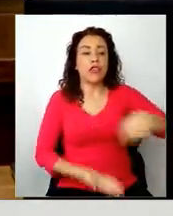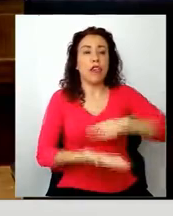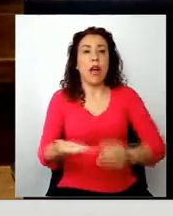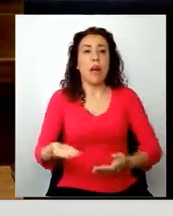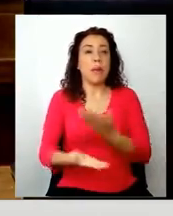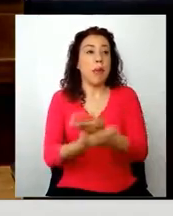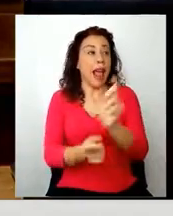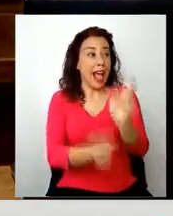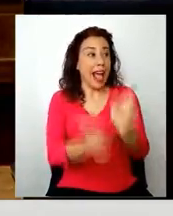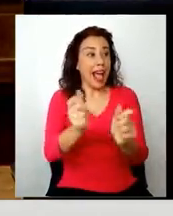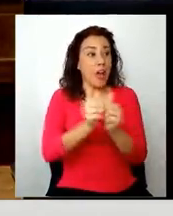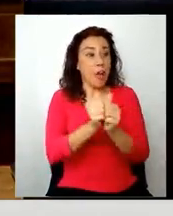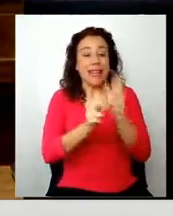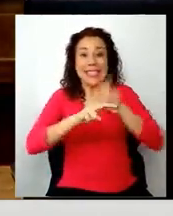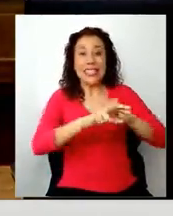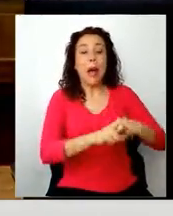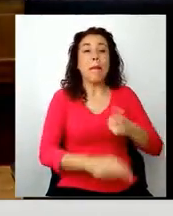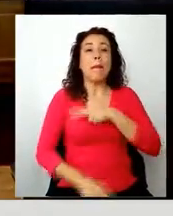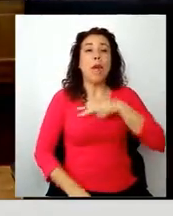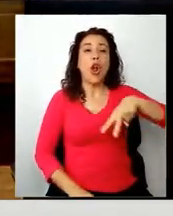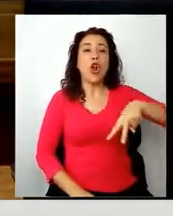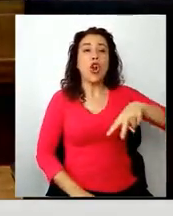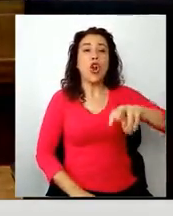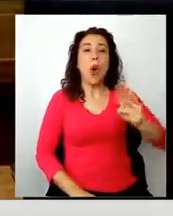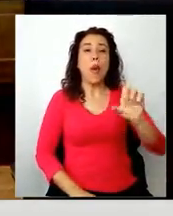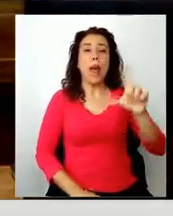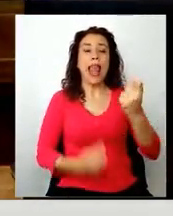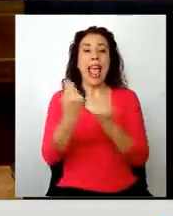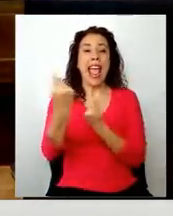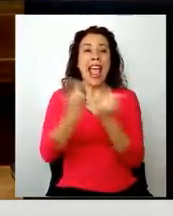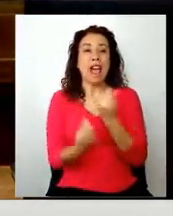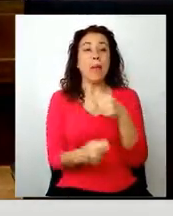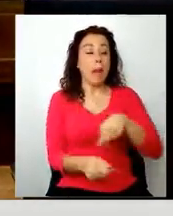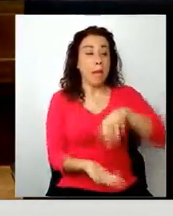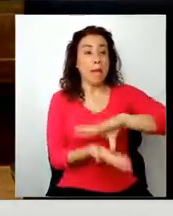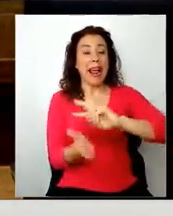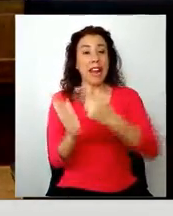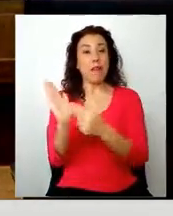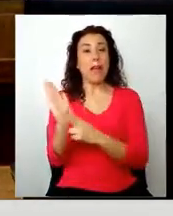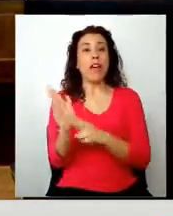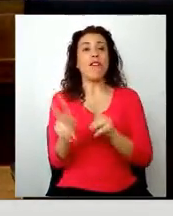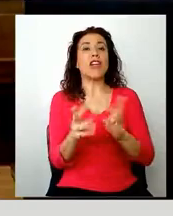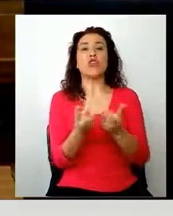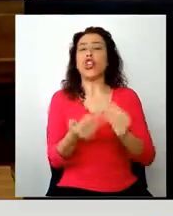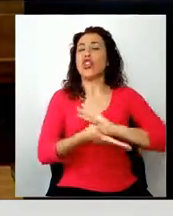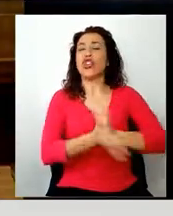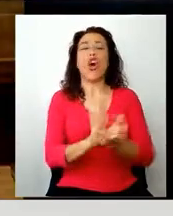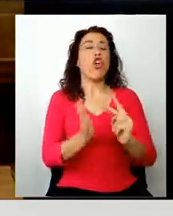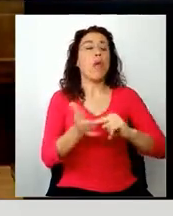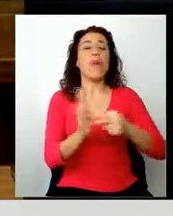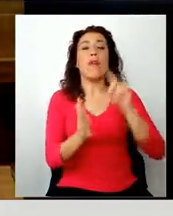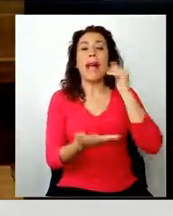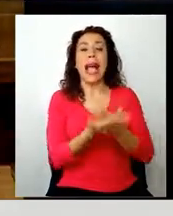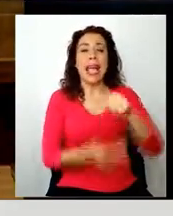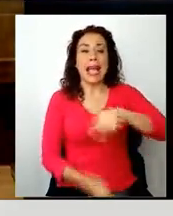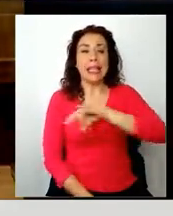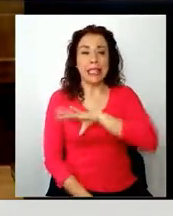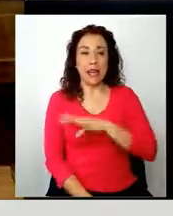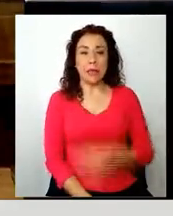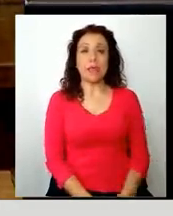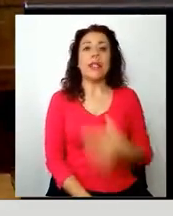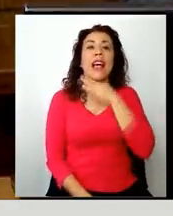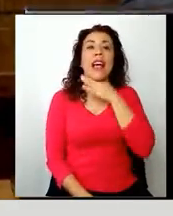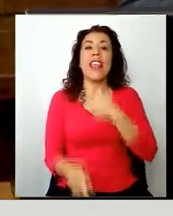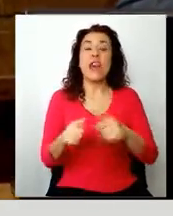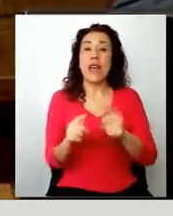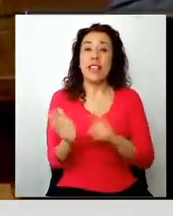al Premio Nobel de economía porque en este país la reforma tributaria va a resolver todos los problemas de chile mire la de tributaria va